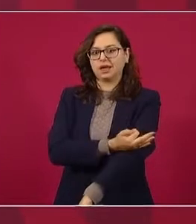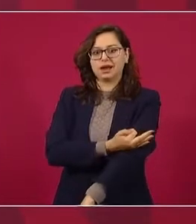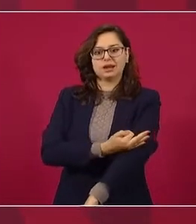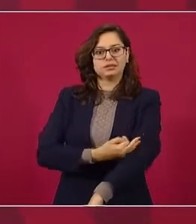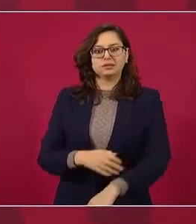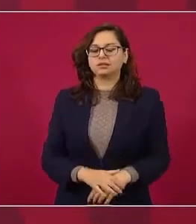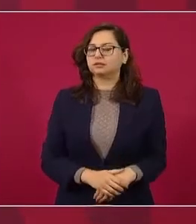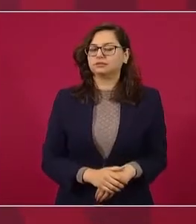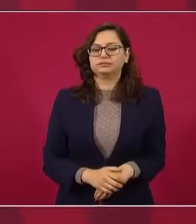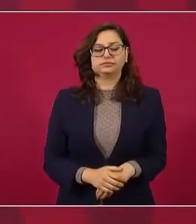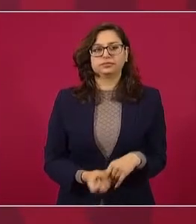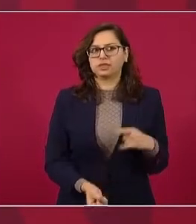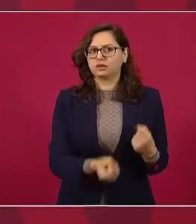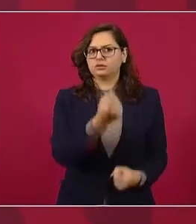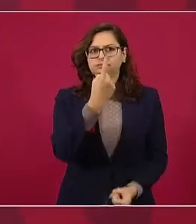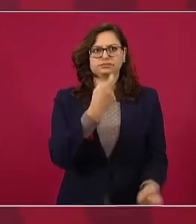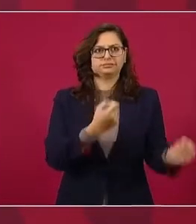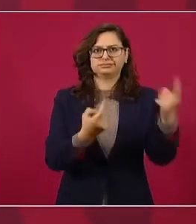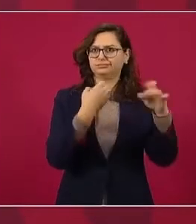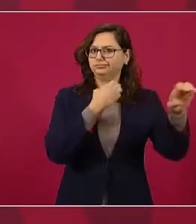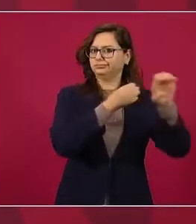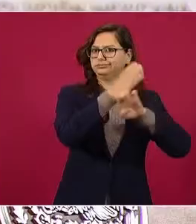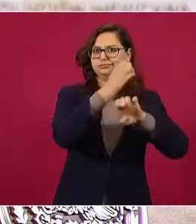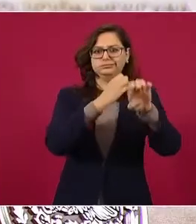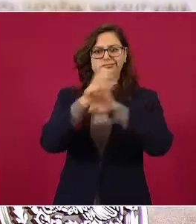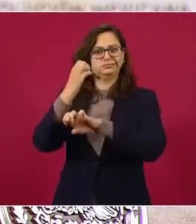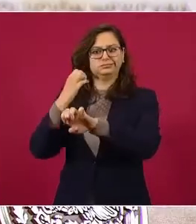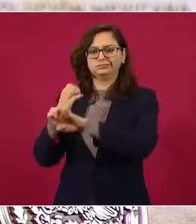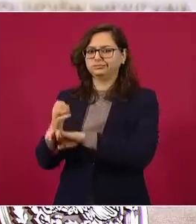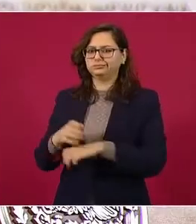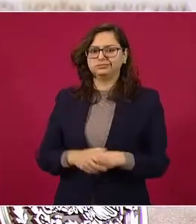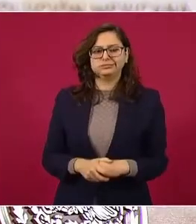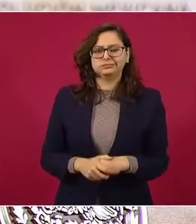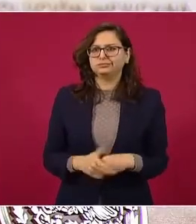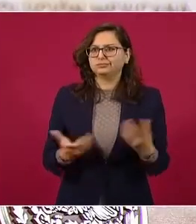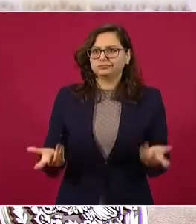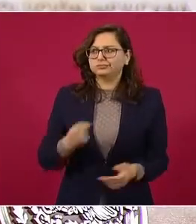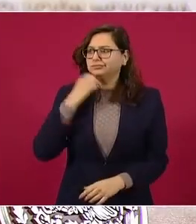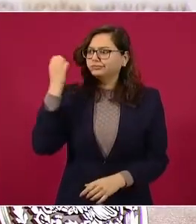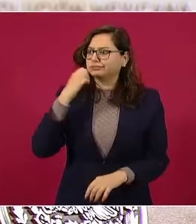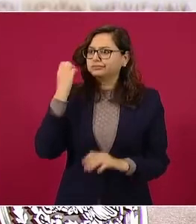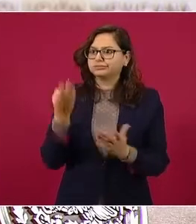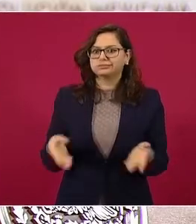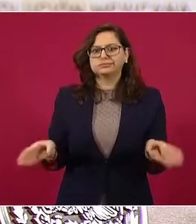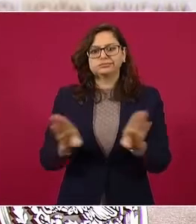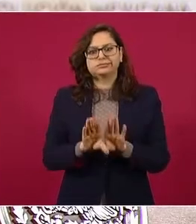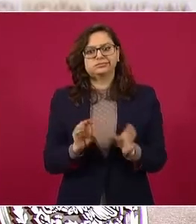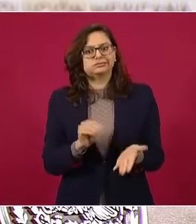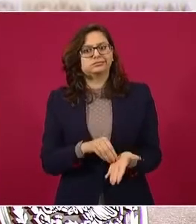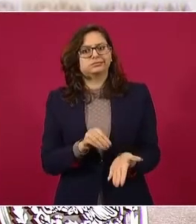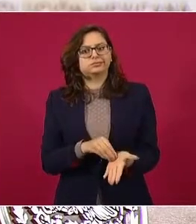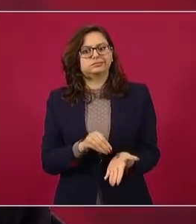en algunos estados, en escuelas.